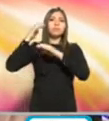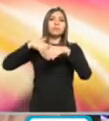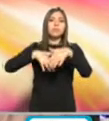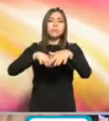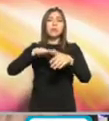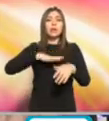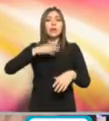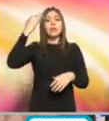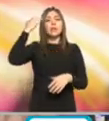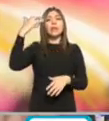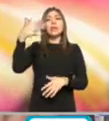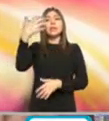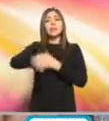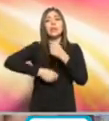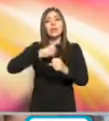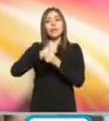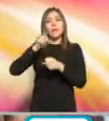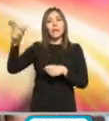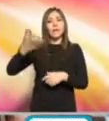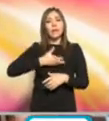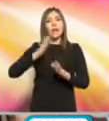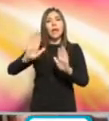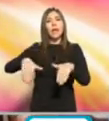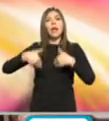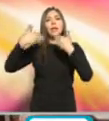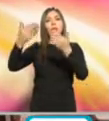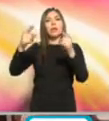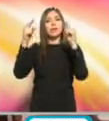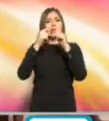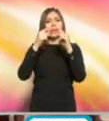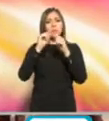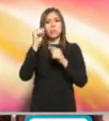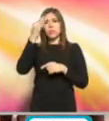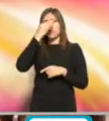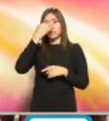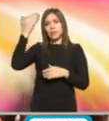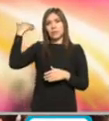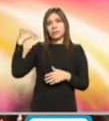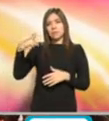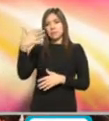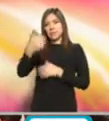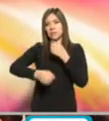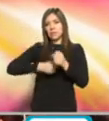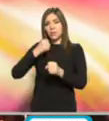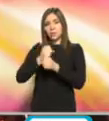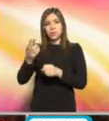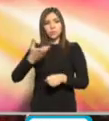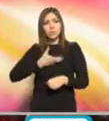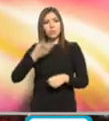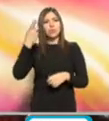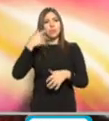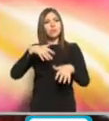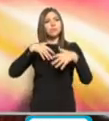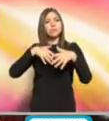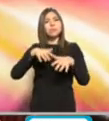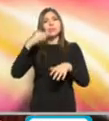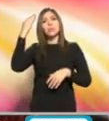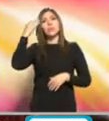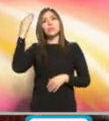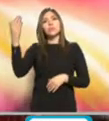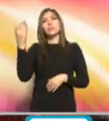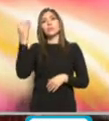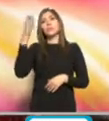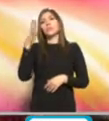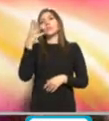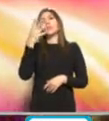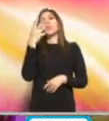también 15 años y se hace también afuera de la catedral. Es muy nueva esta, Es entonces. 15 años, Sí, sí. 15 años, pero con una tradición de casi 4 siglos. O sea,